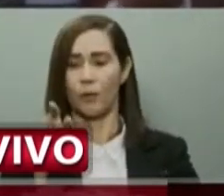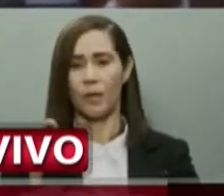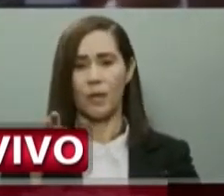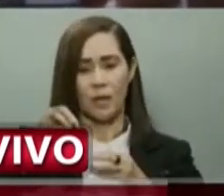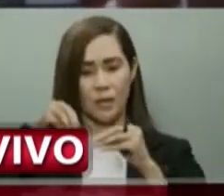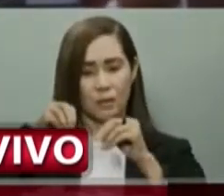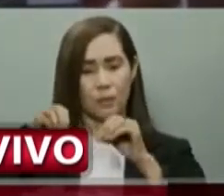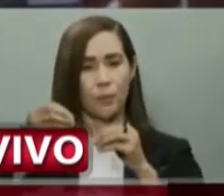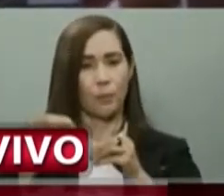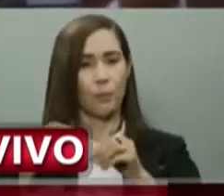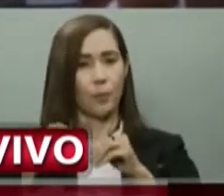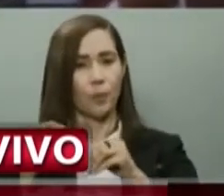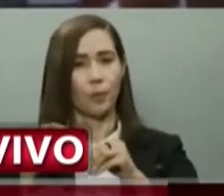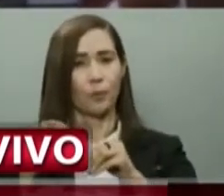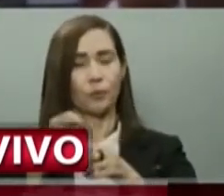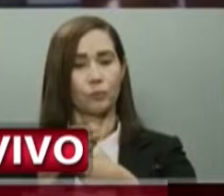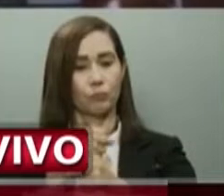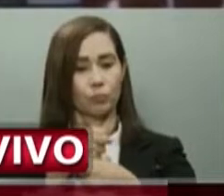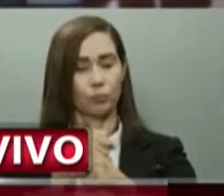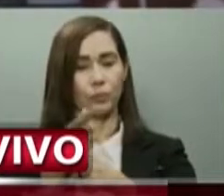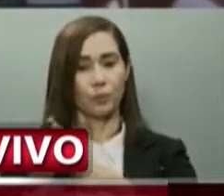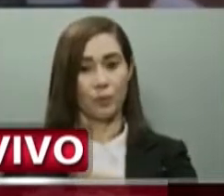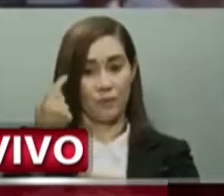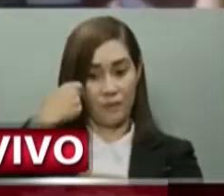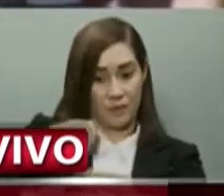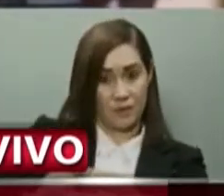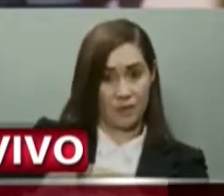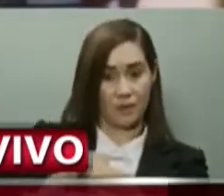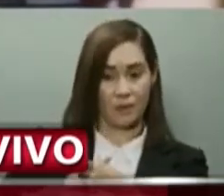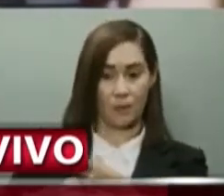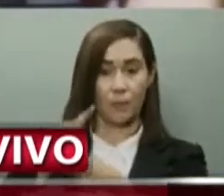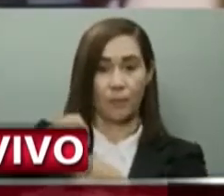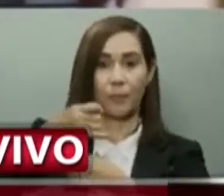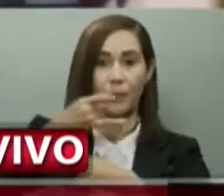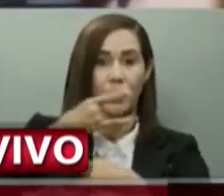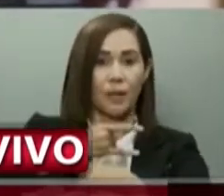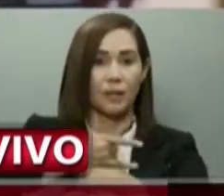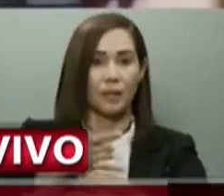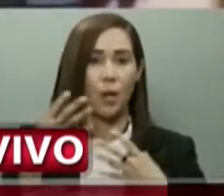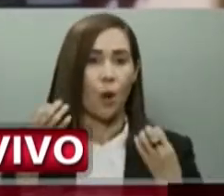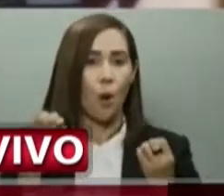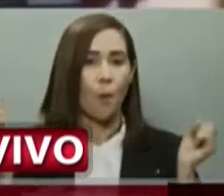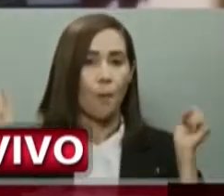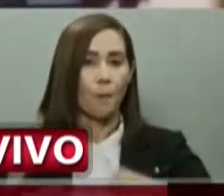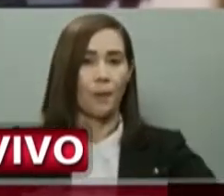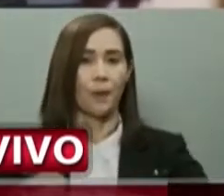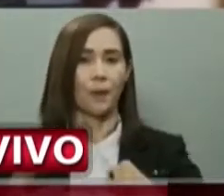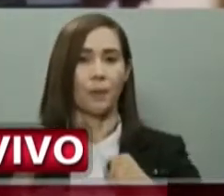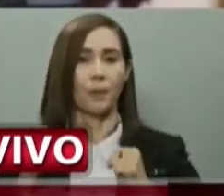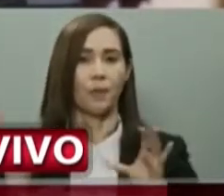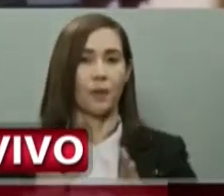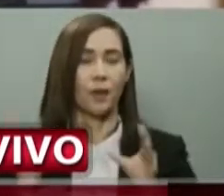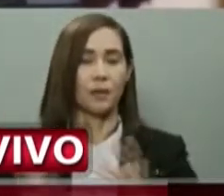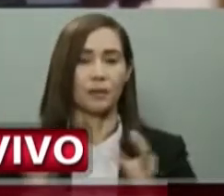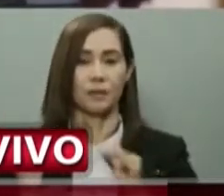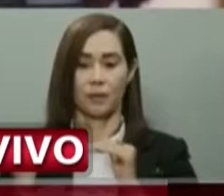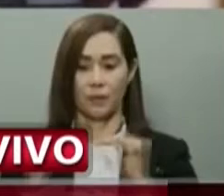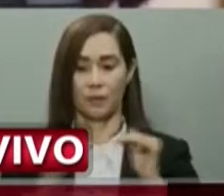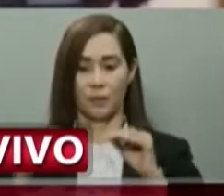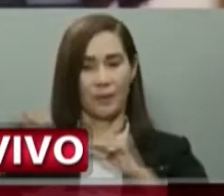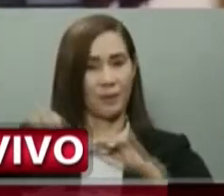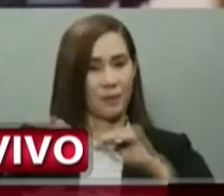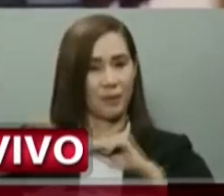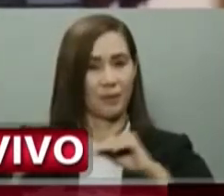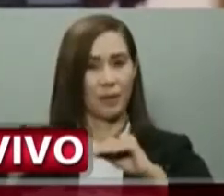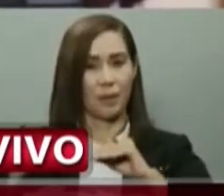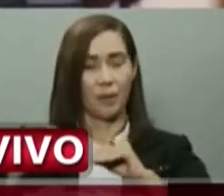esos productores de y esos exportadores de ese material hacia Haití van a poder compensar desde el punto de vista económico el equilibrio del mercado